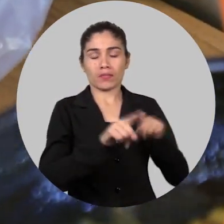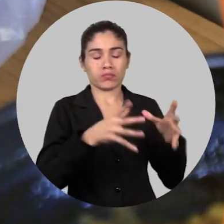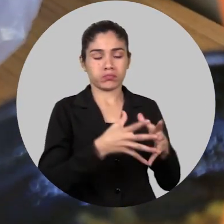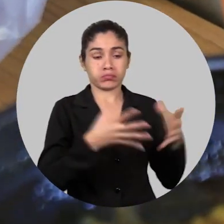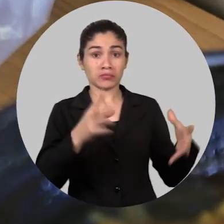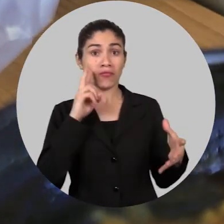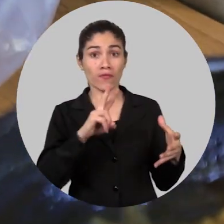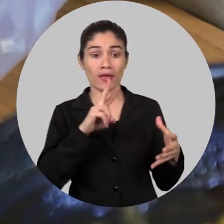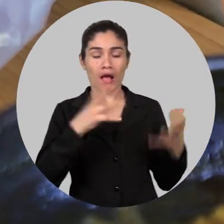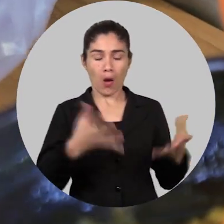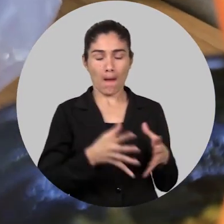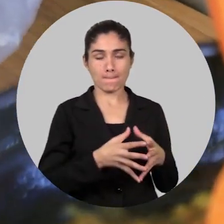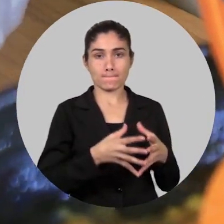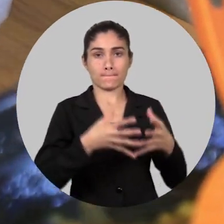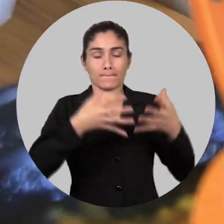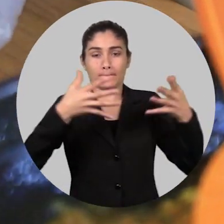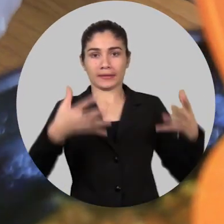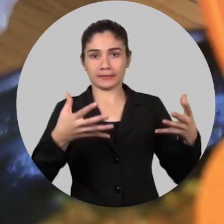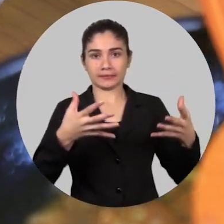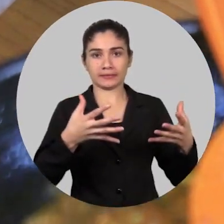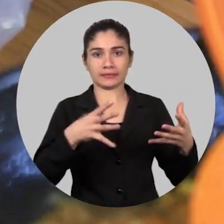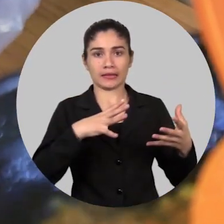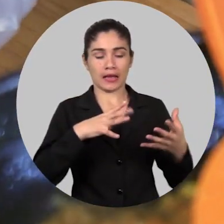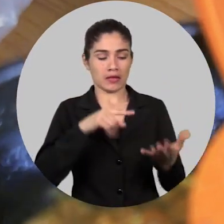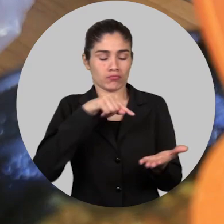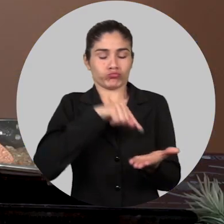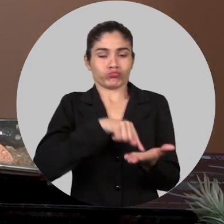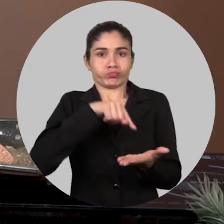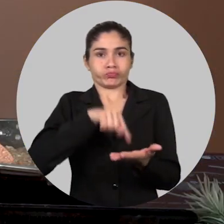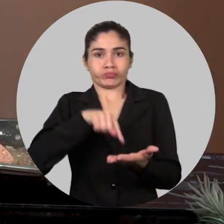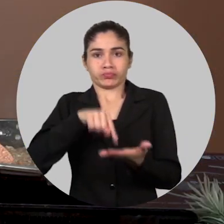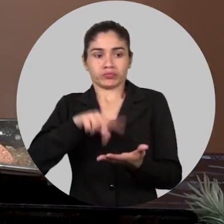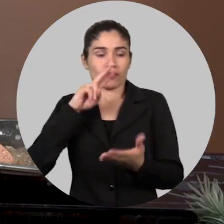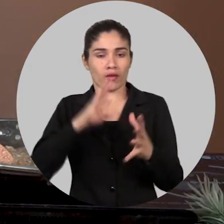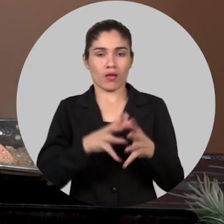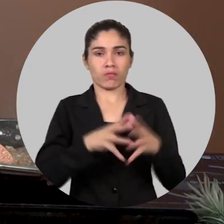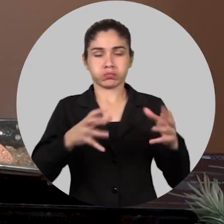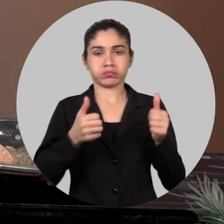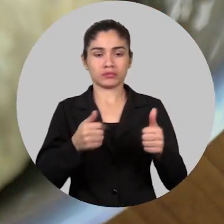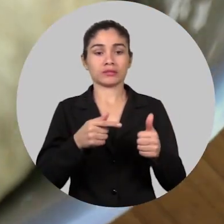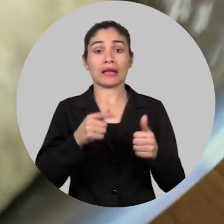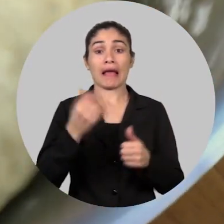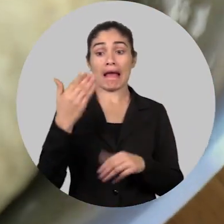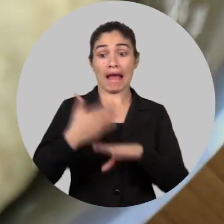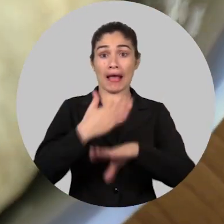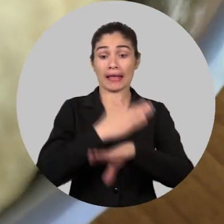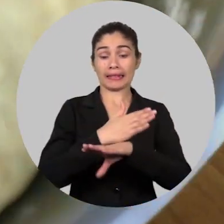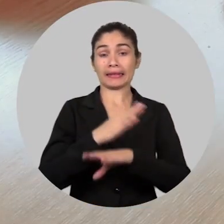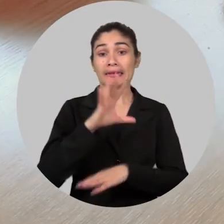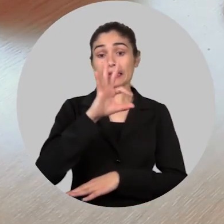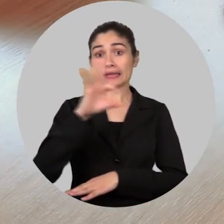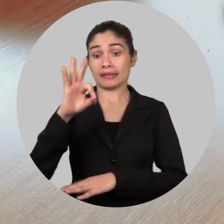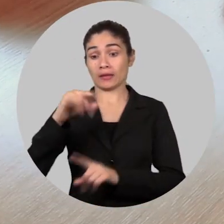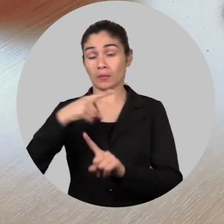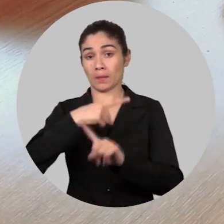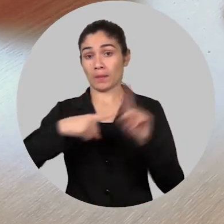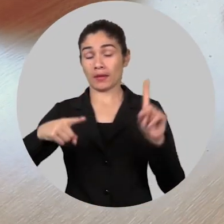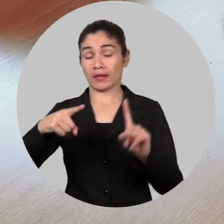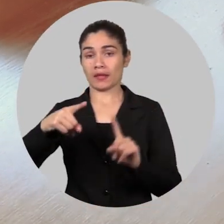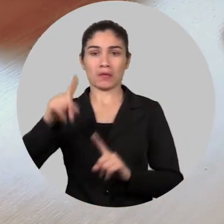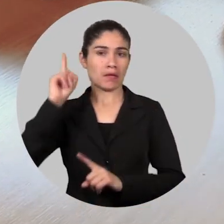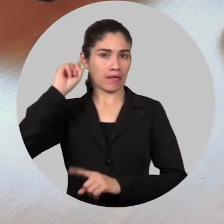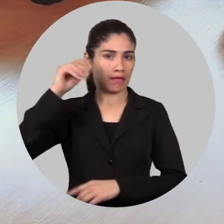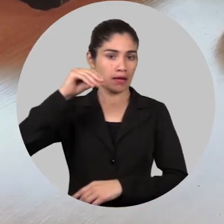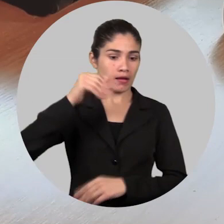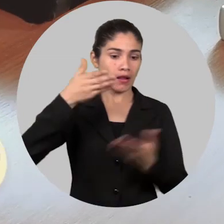film, y vieron cómo duplicó el tamaño de nuestra masa, que está bien clasificada. De 500